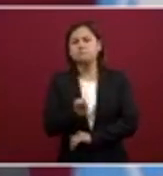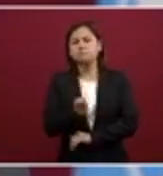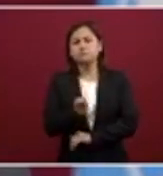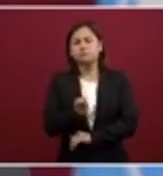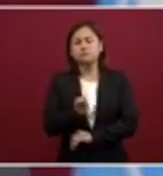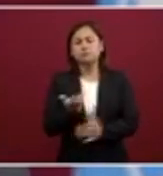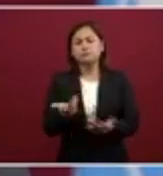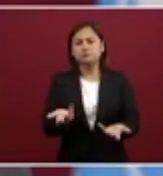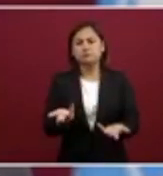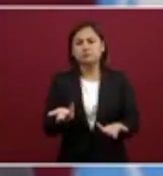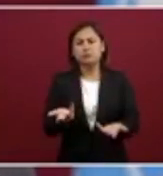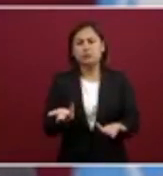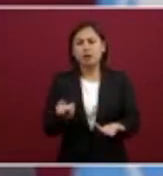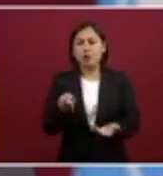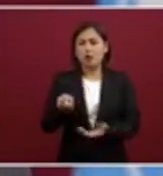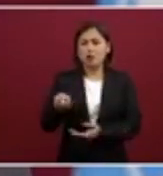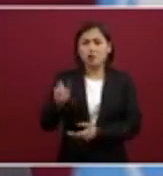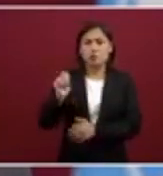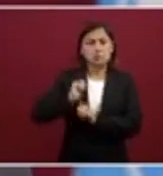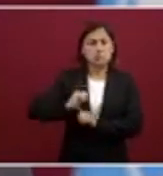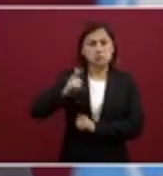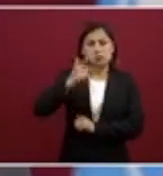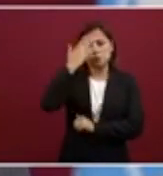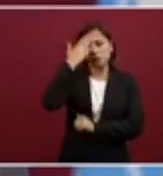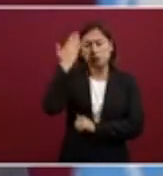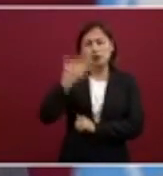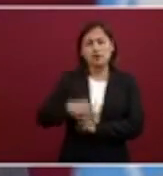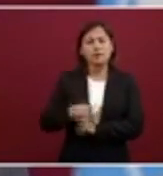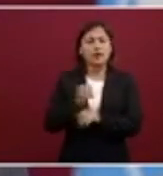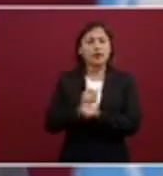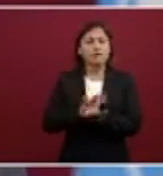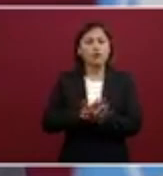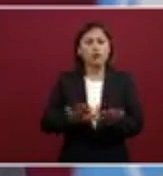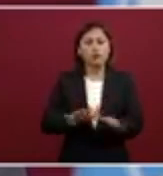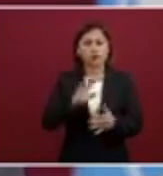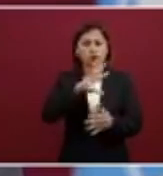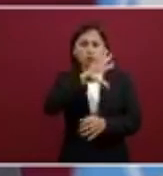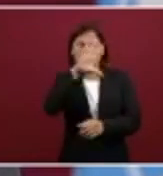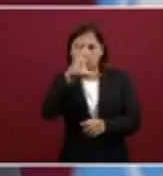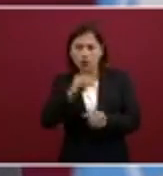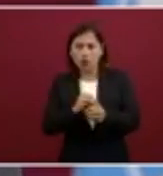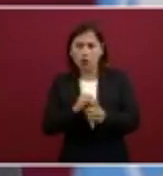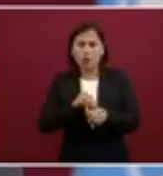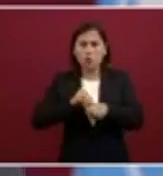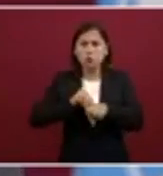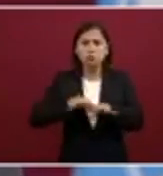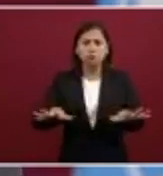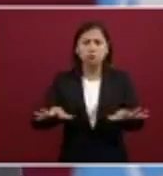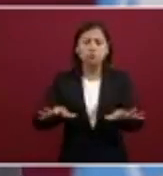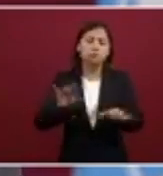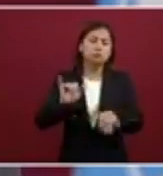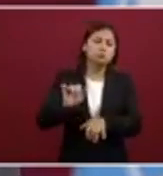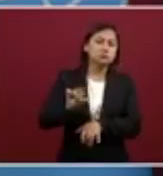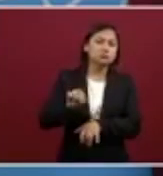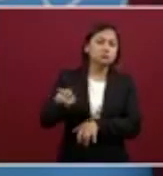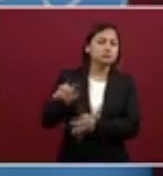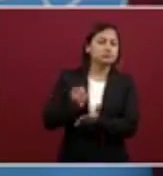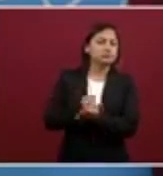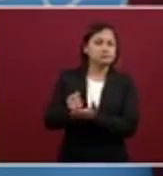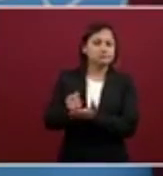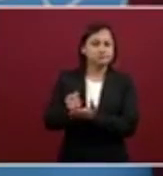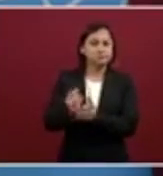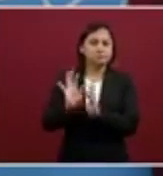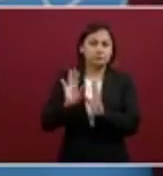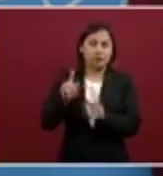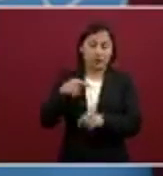da a conocer la información completa que van a tener en sus